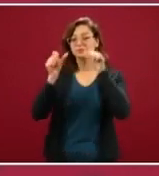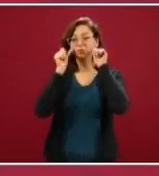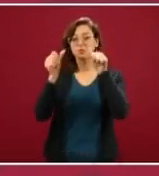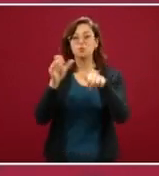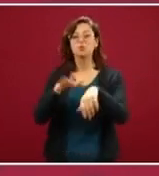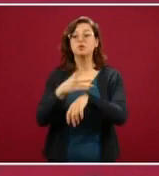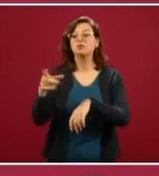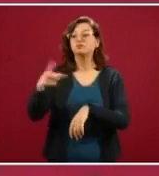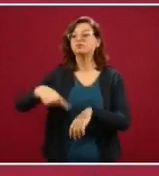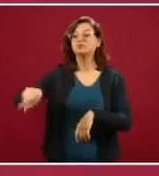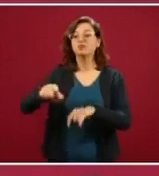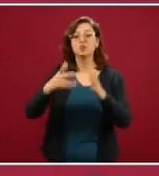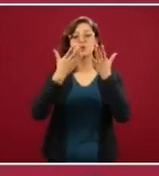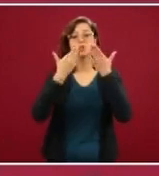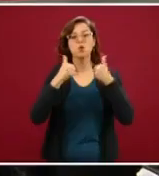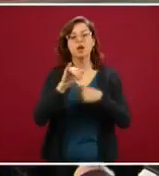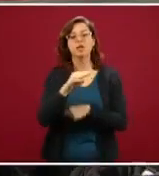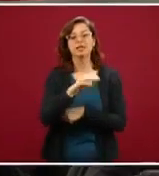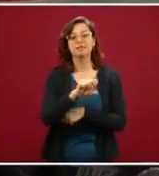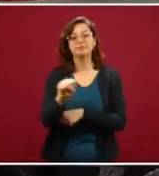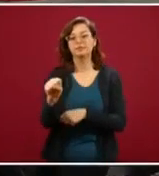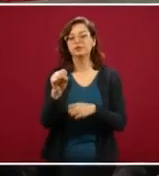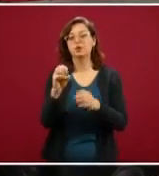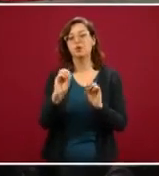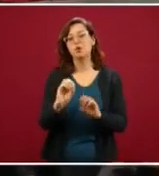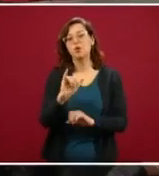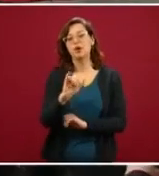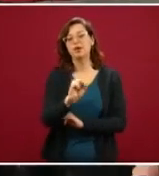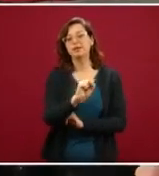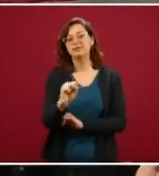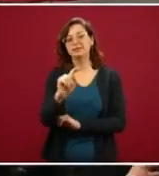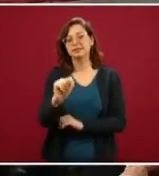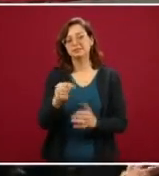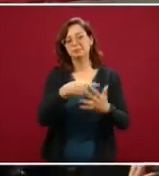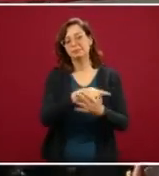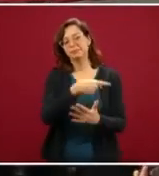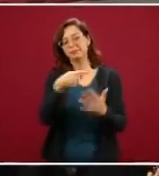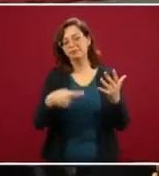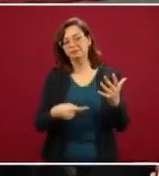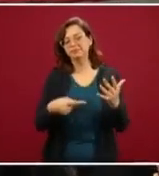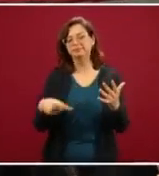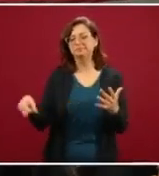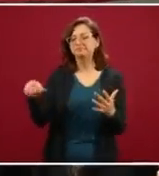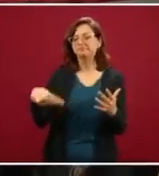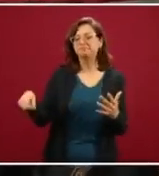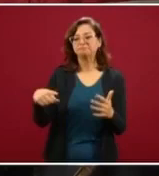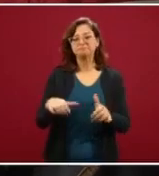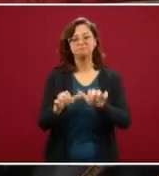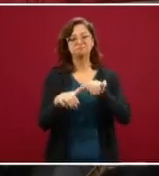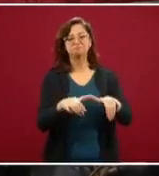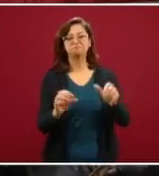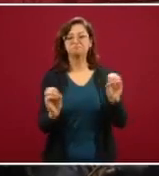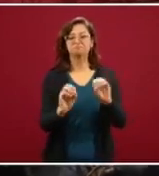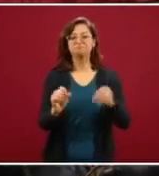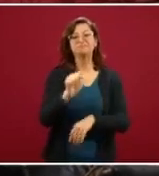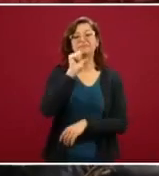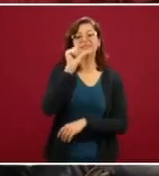tienen seguridad social, los que no son